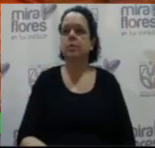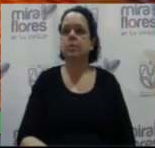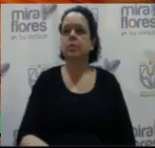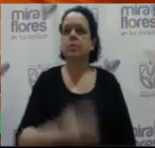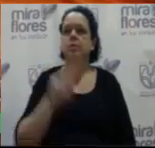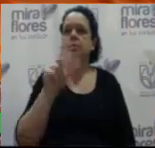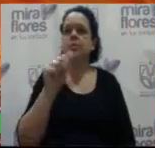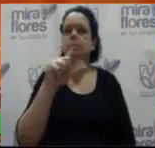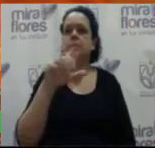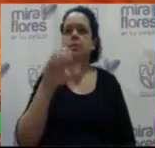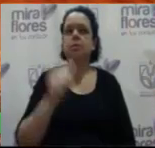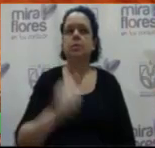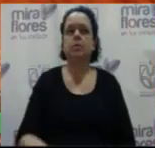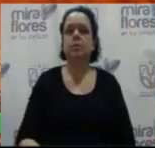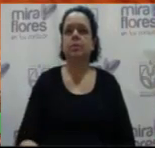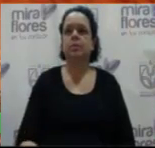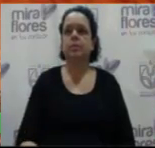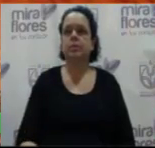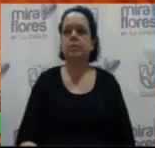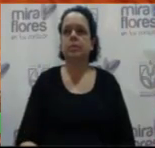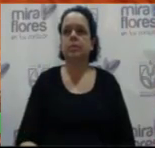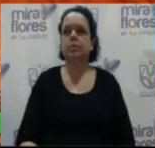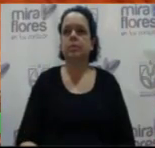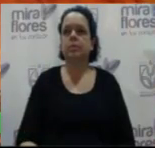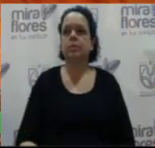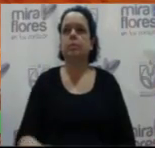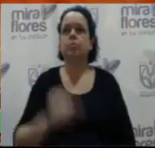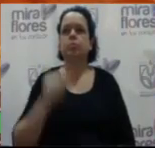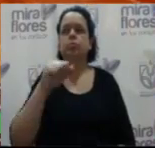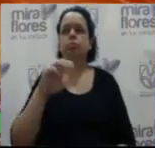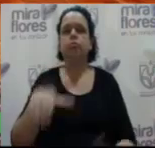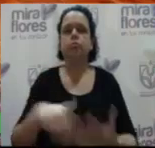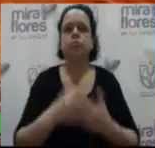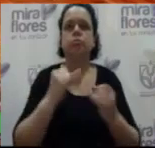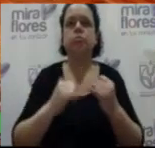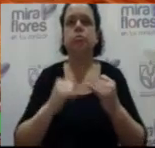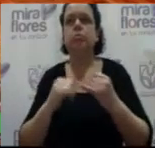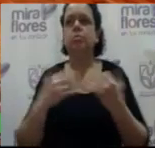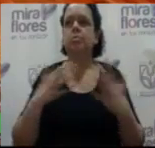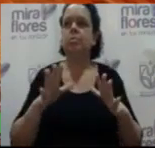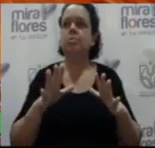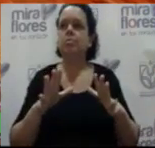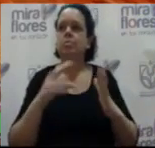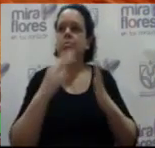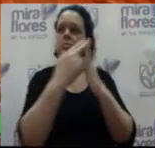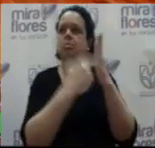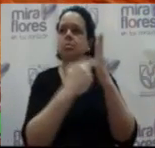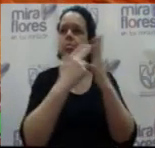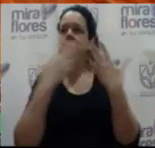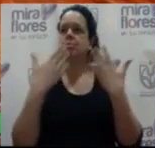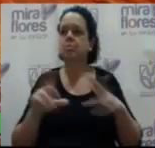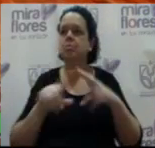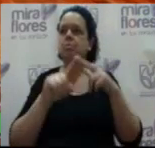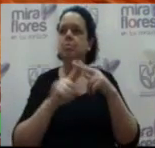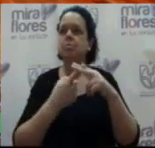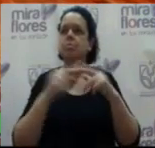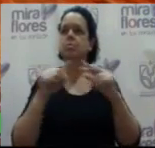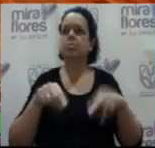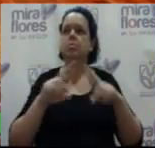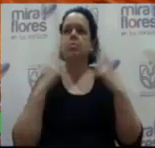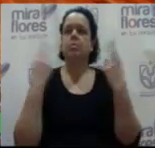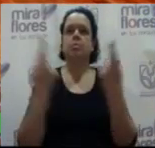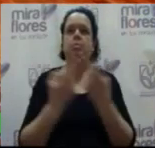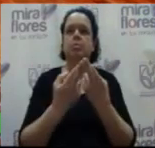señora Valia Baroc Pastor, al corón señor alcalde. Muy bien, con el corón reglamentario damos por instalada la sesión y vamos